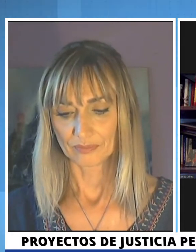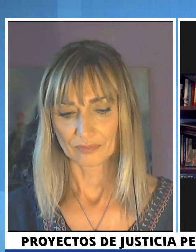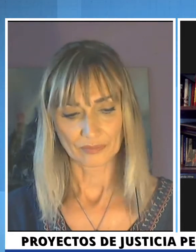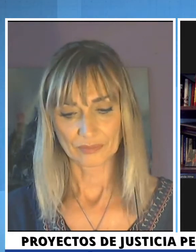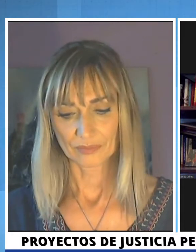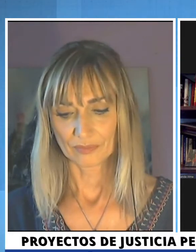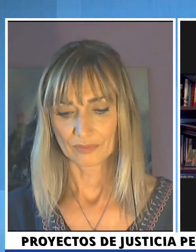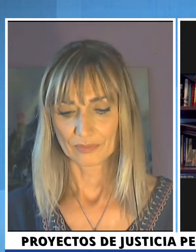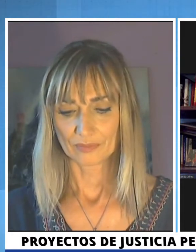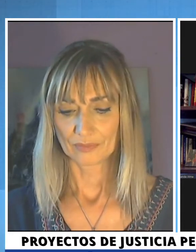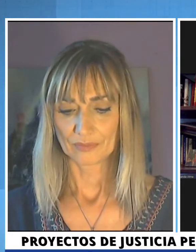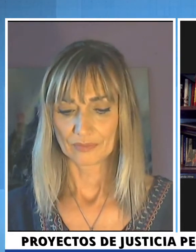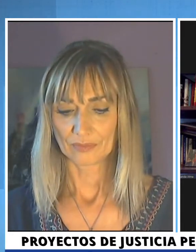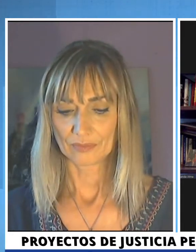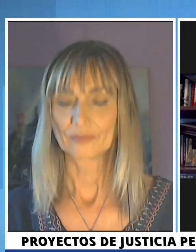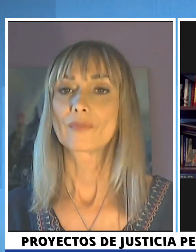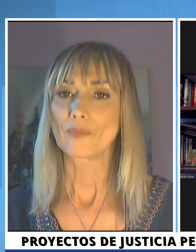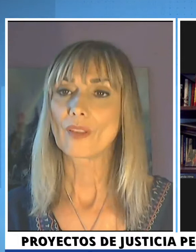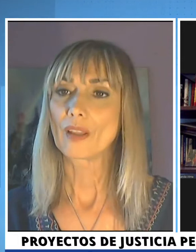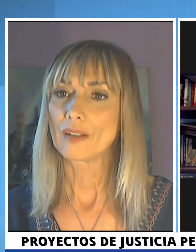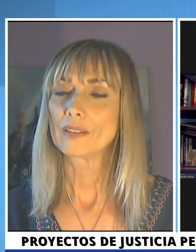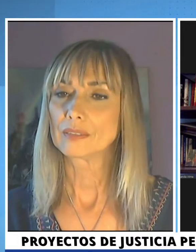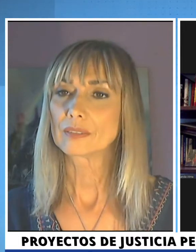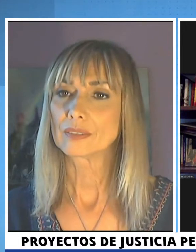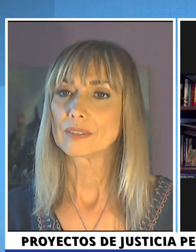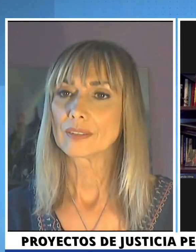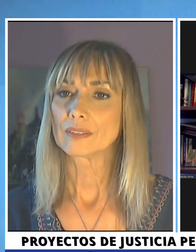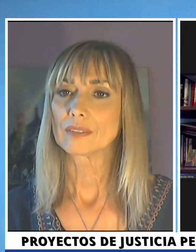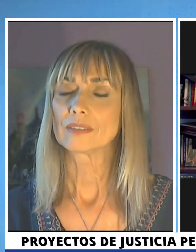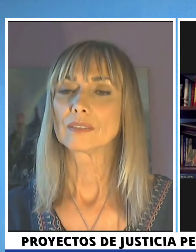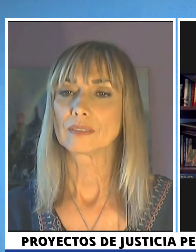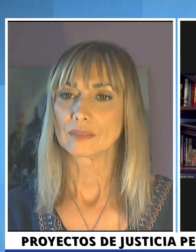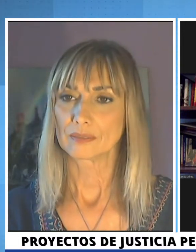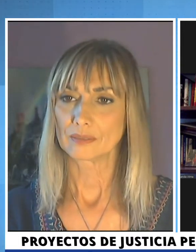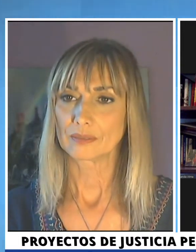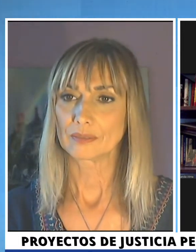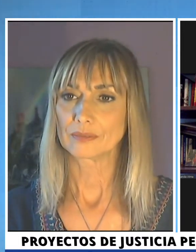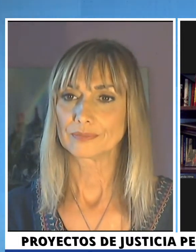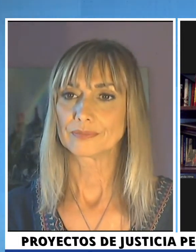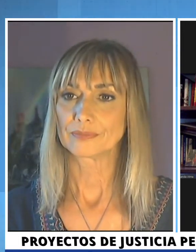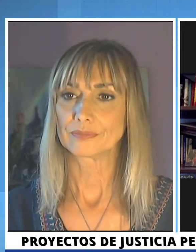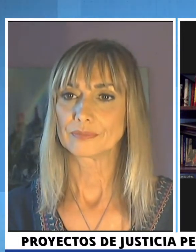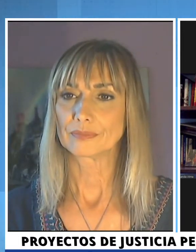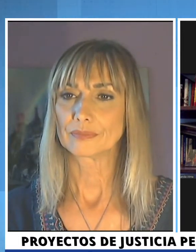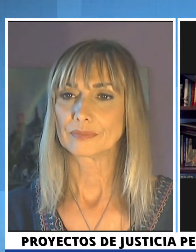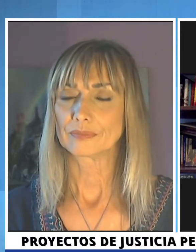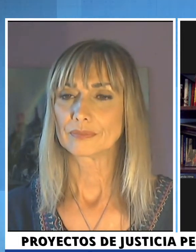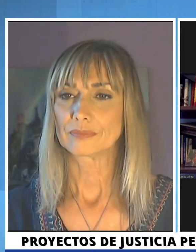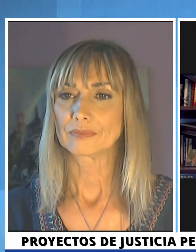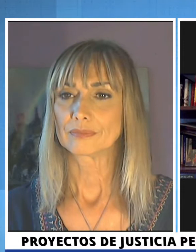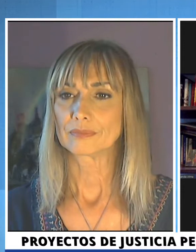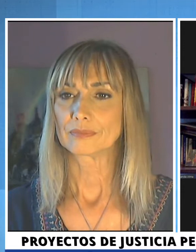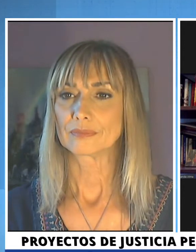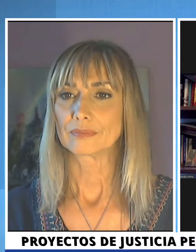Cámara de Diputados se hizo cargo de esa supervisión, de esa dirección que es tan importante. Lo importante acá es,